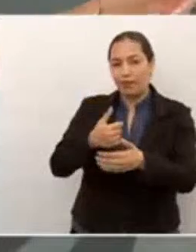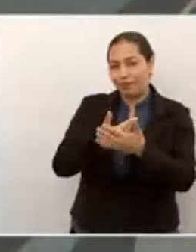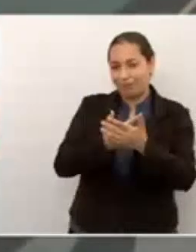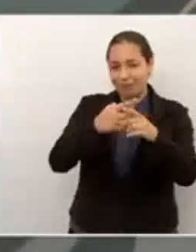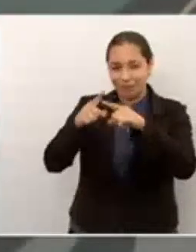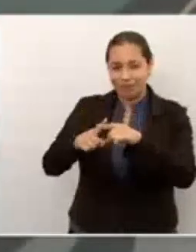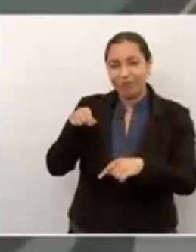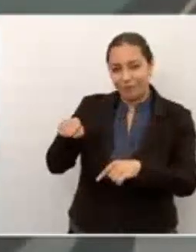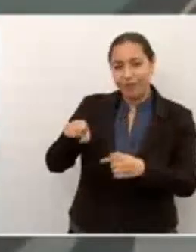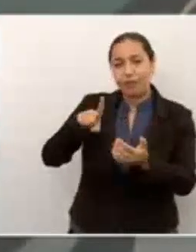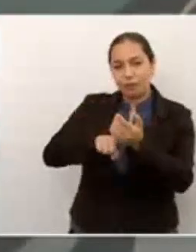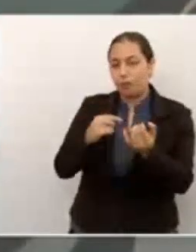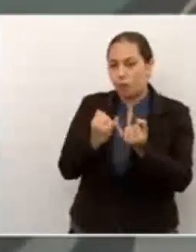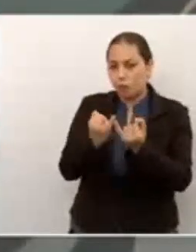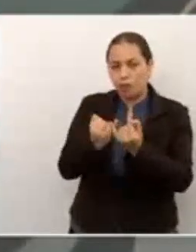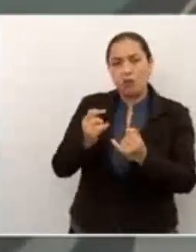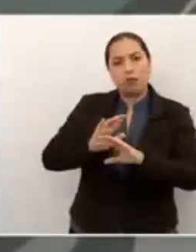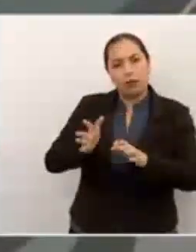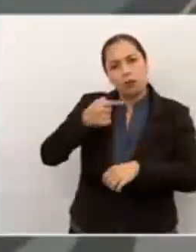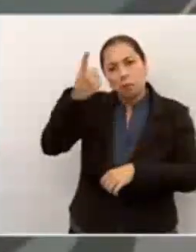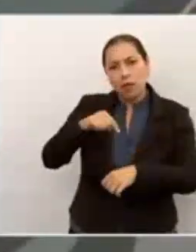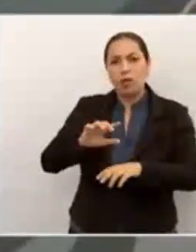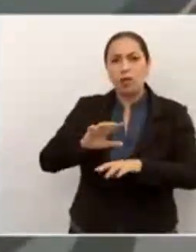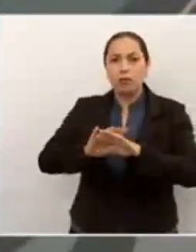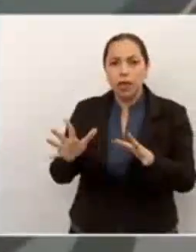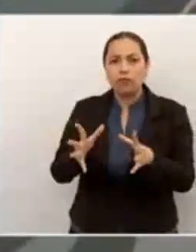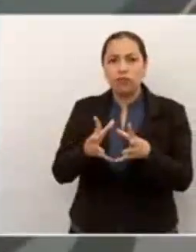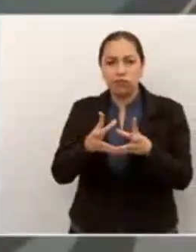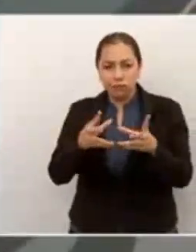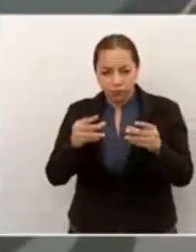para que se pueda resolver.